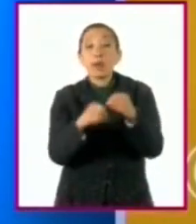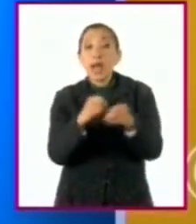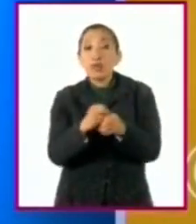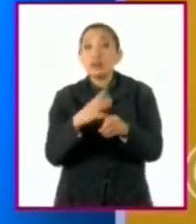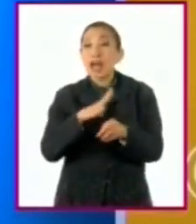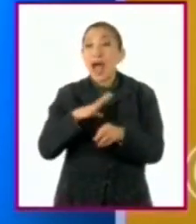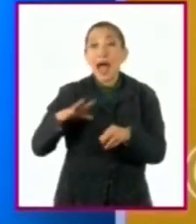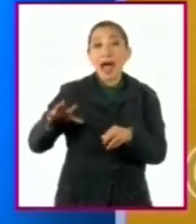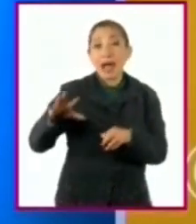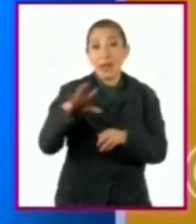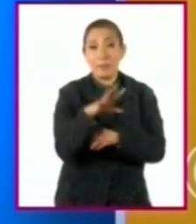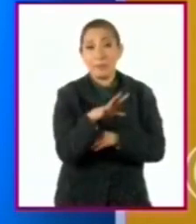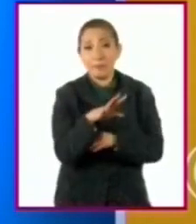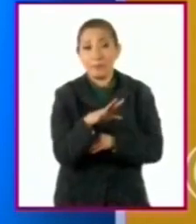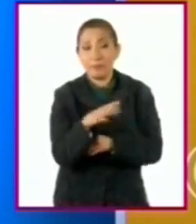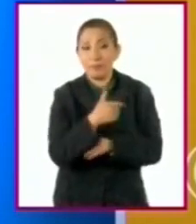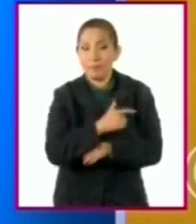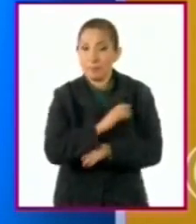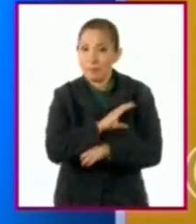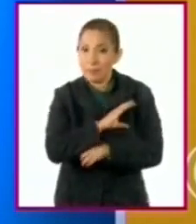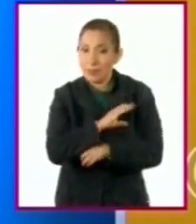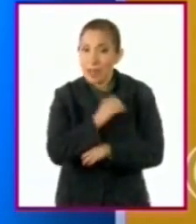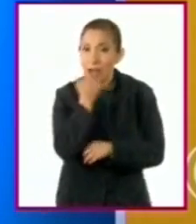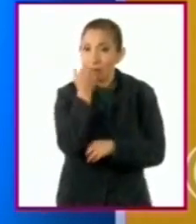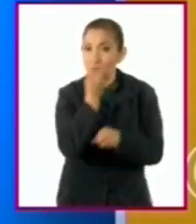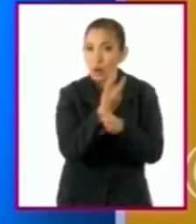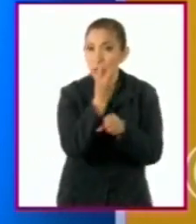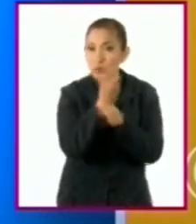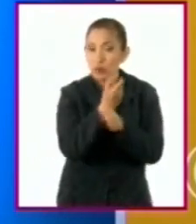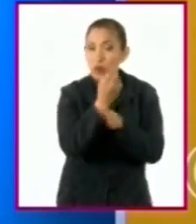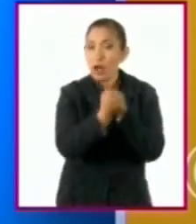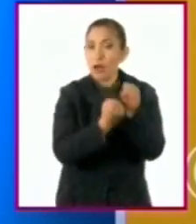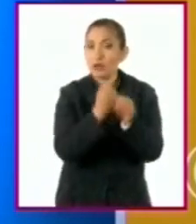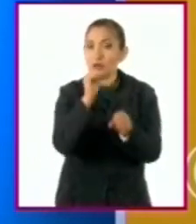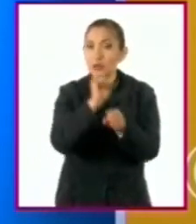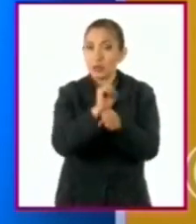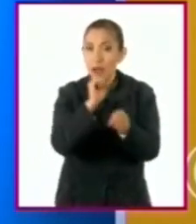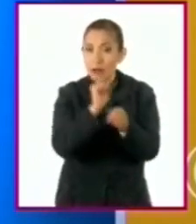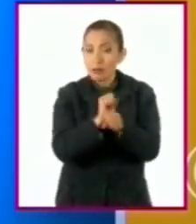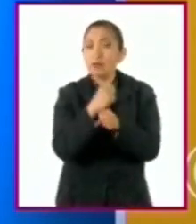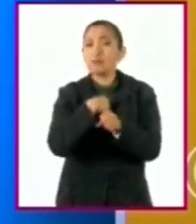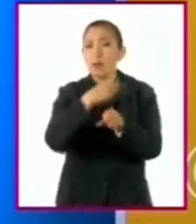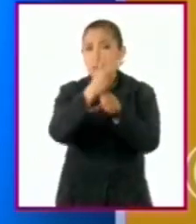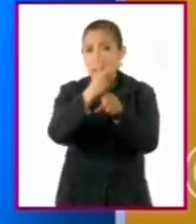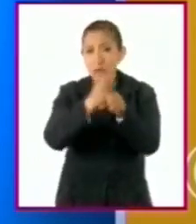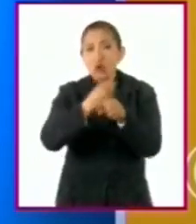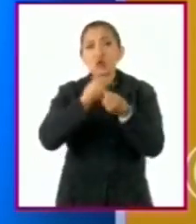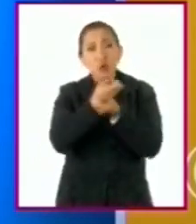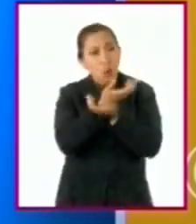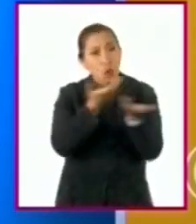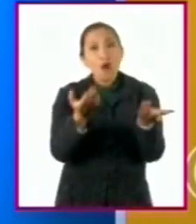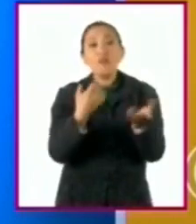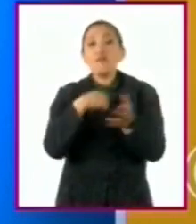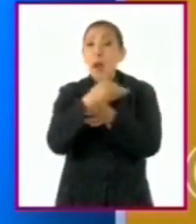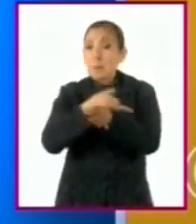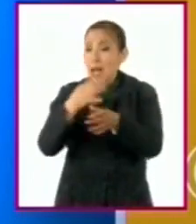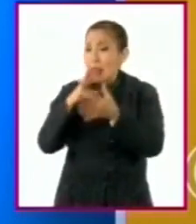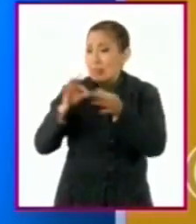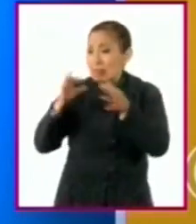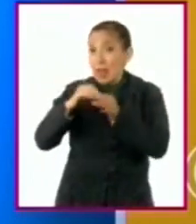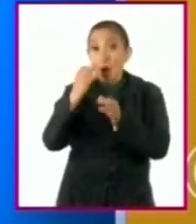te rodean. Estimados estudiantes de secundaria, los invito a que compartan con su familia